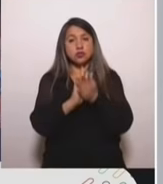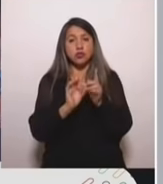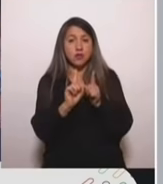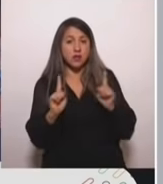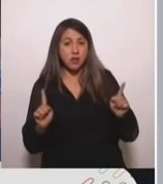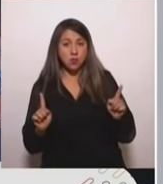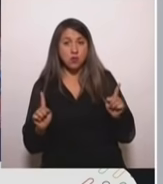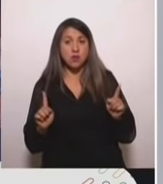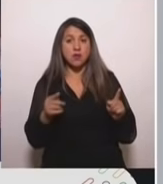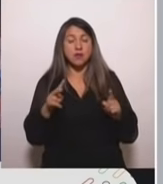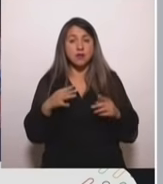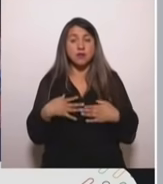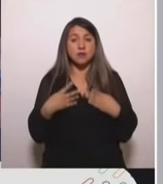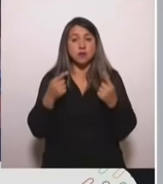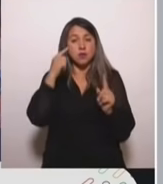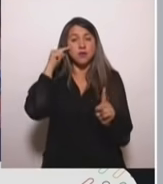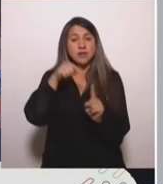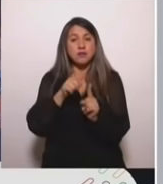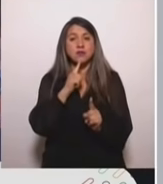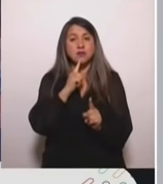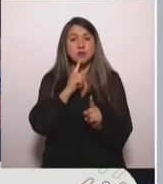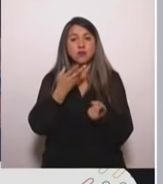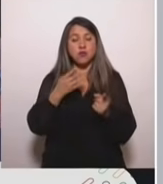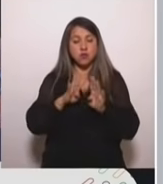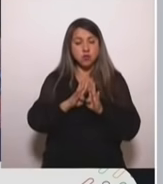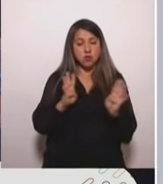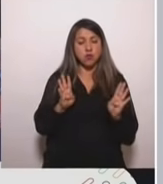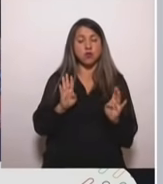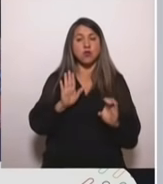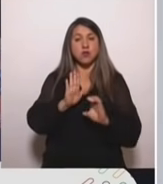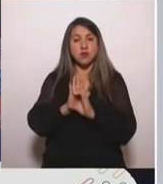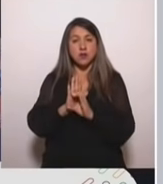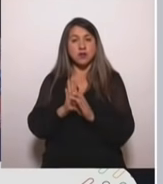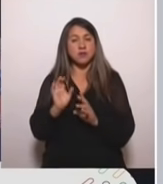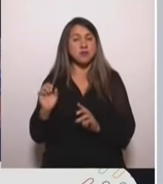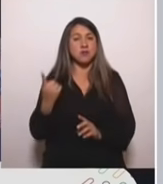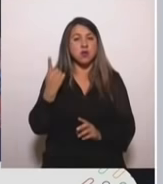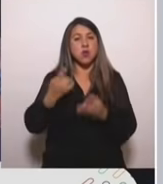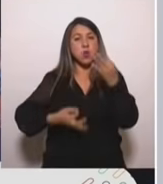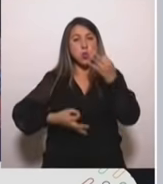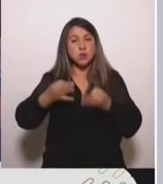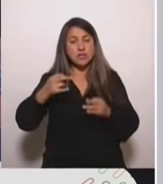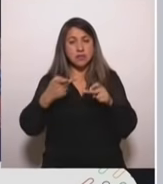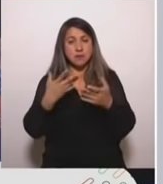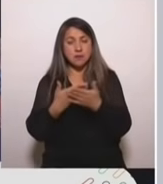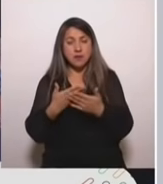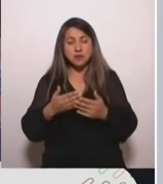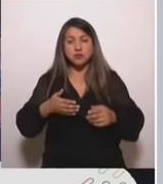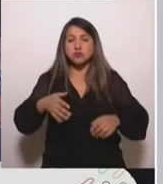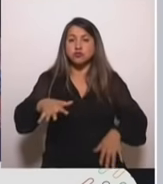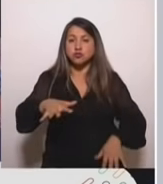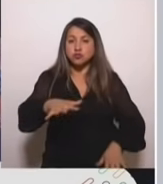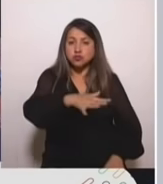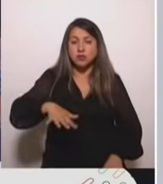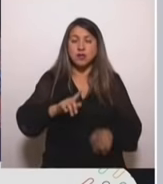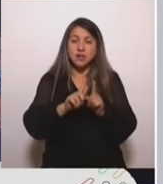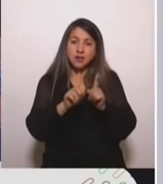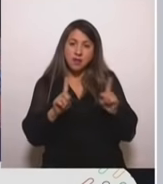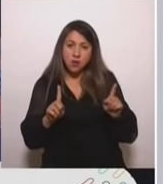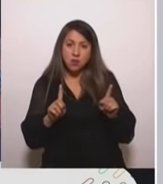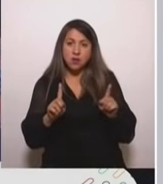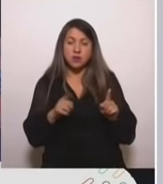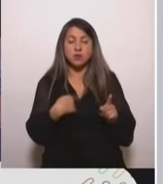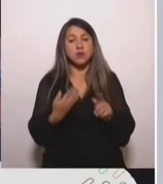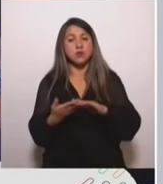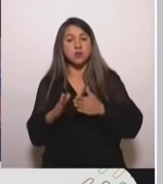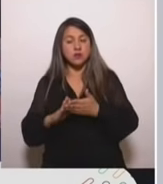que decían que sin esas personas que están detenidas, sin quienes se manifestaron y que terminaron